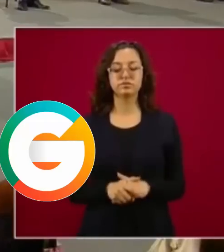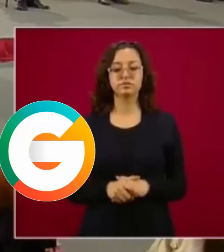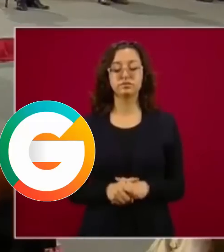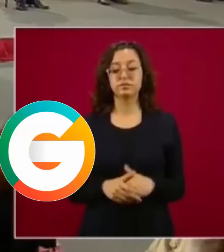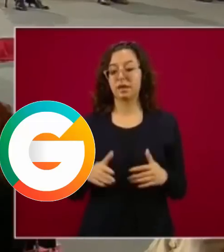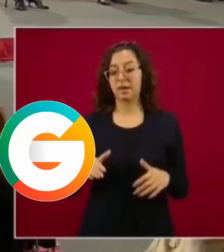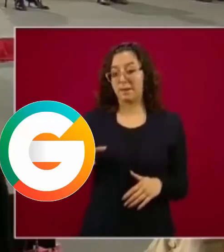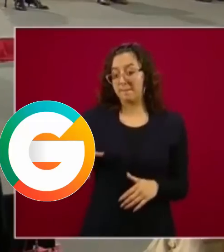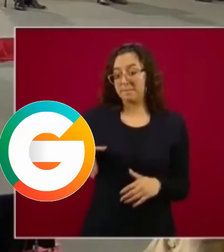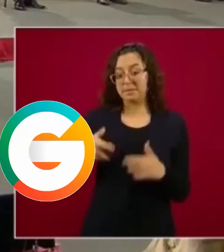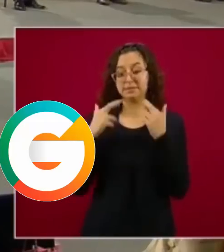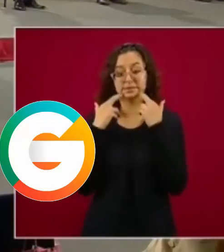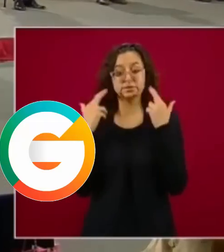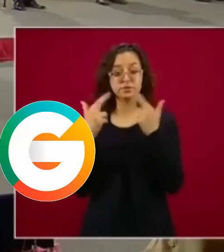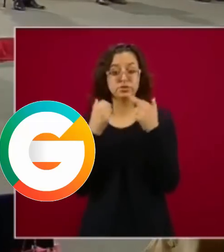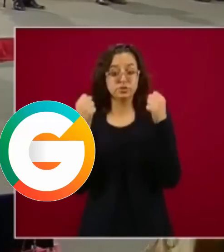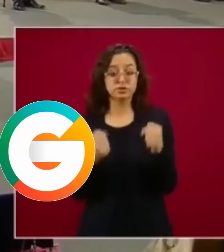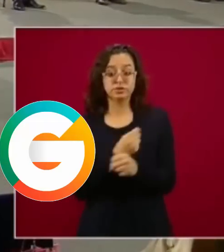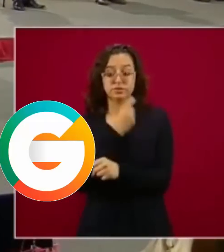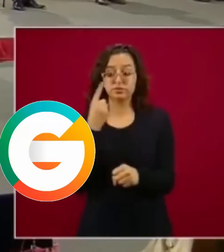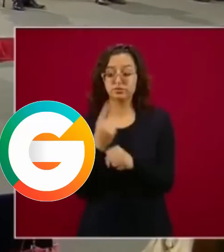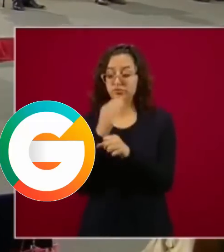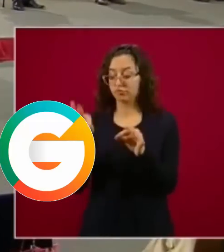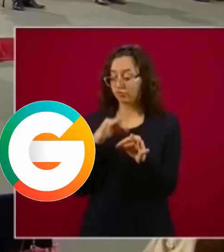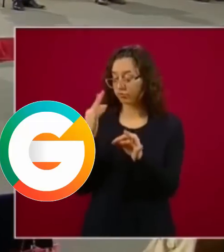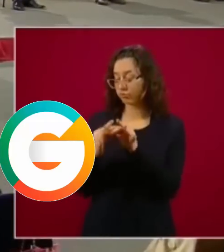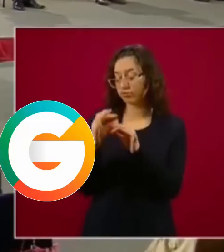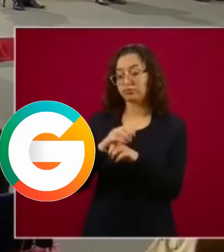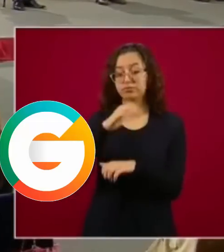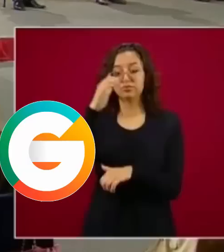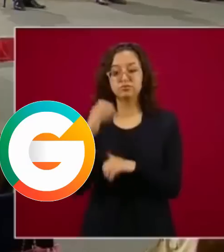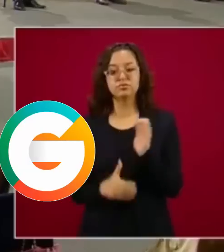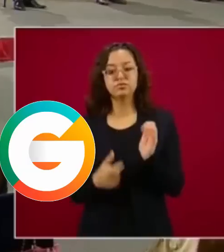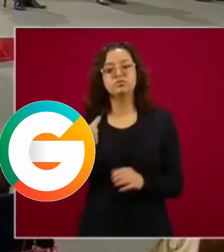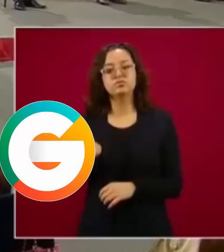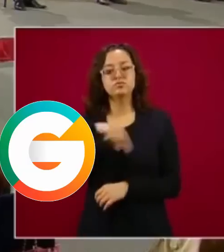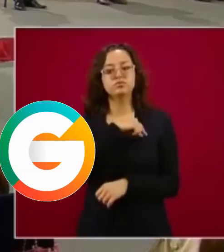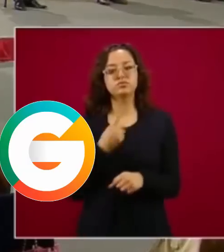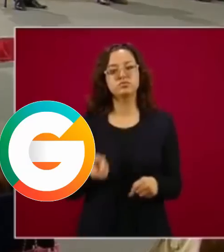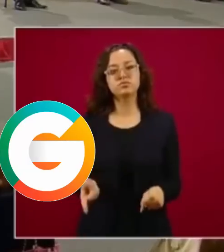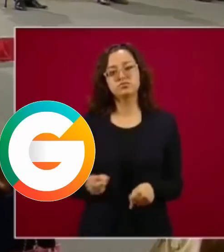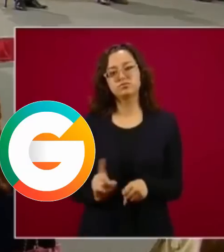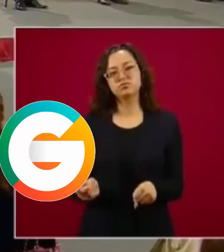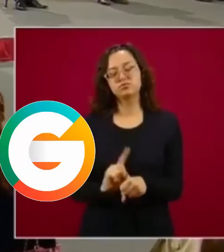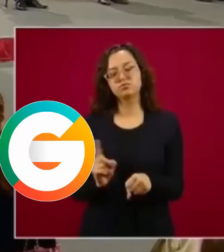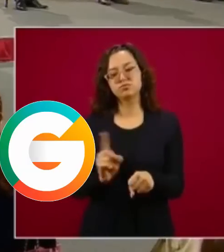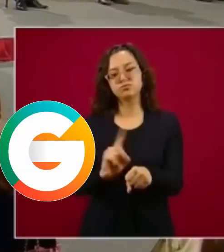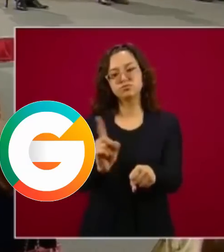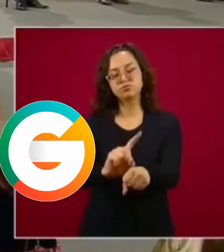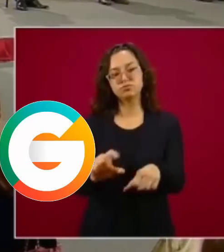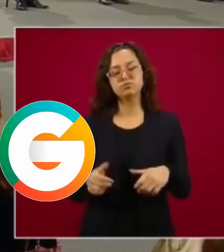de seguridad que llevamos a cabo todos los días.